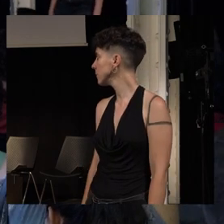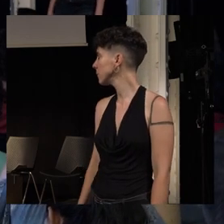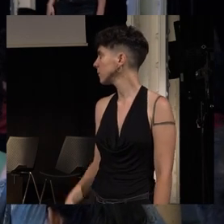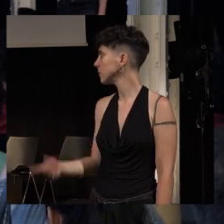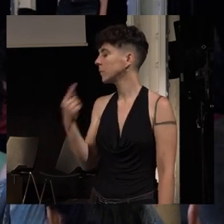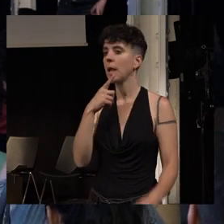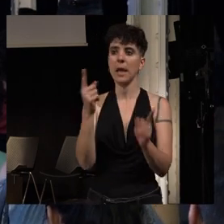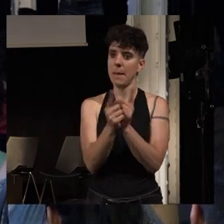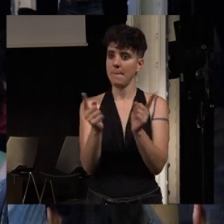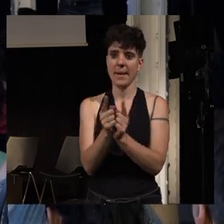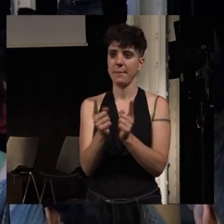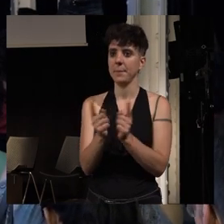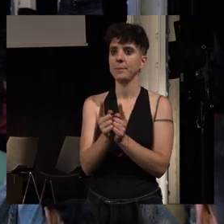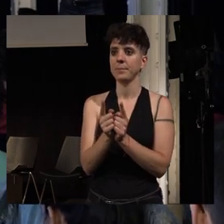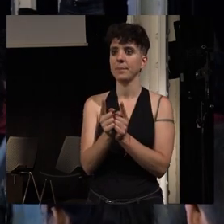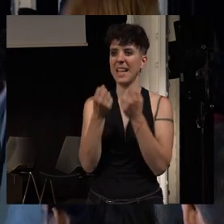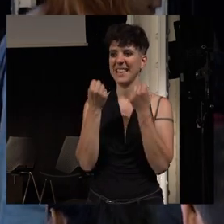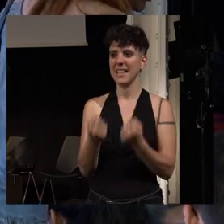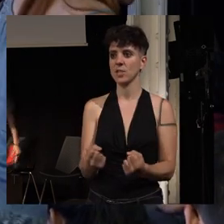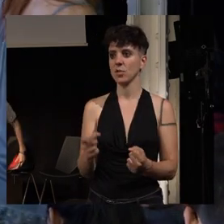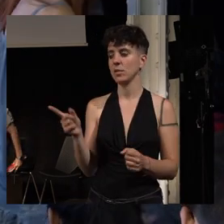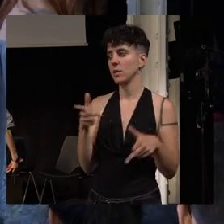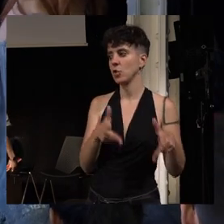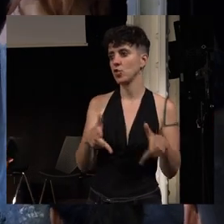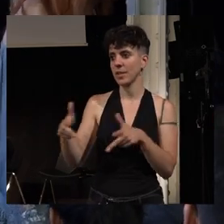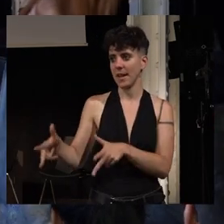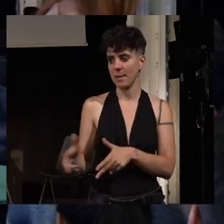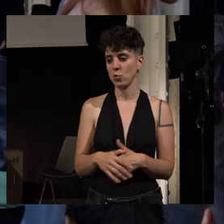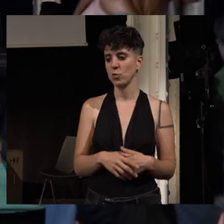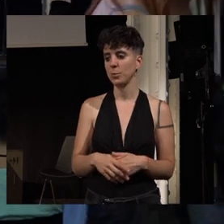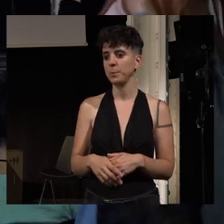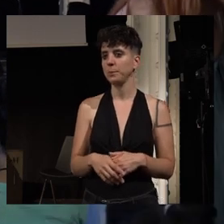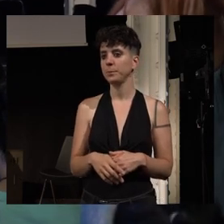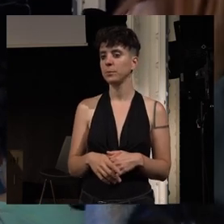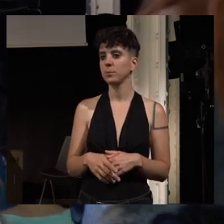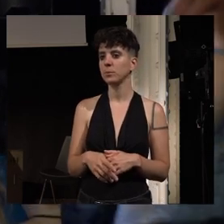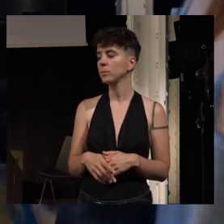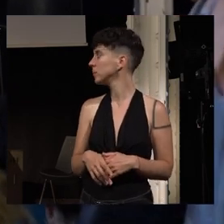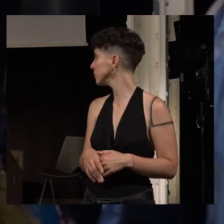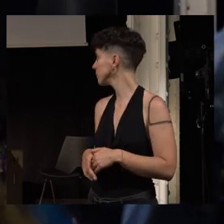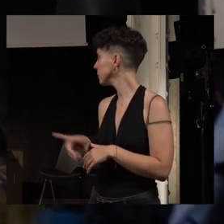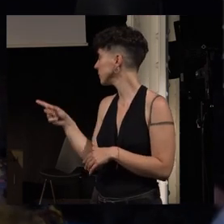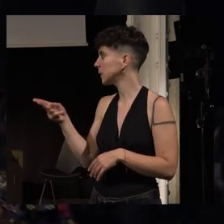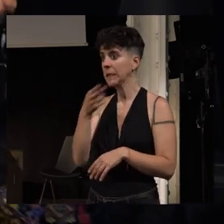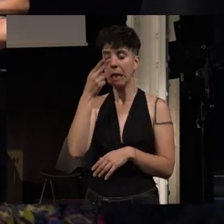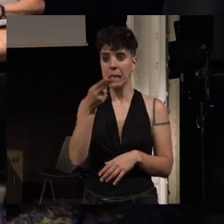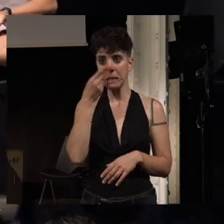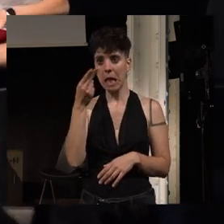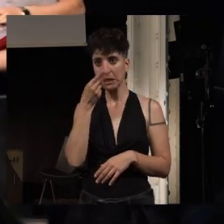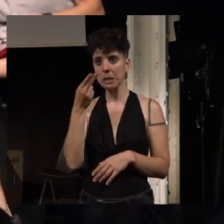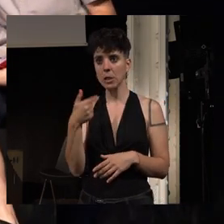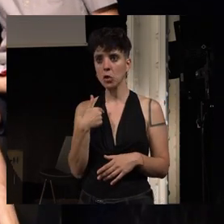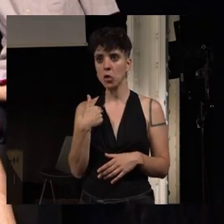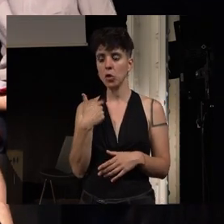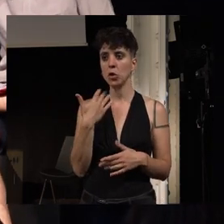Será breve. Sí, será breve, pero intenso. Sí, nos sentaremos. Interesante, ¿no? Todo esto. No sé cómo